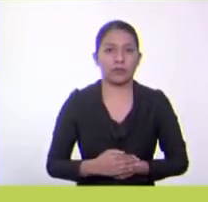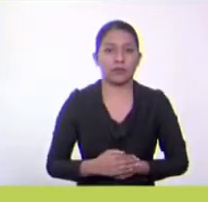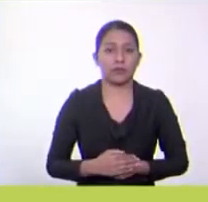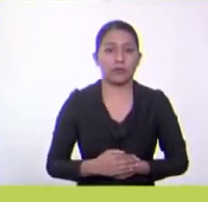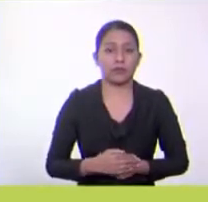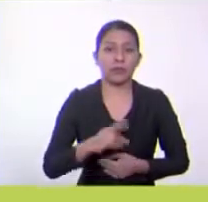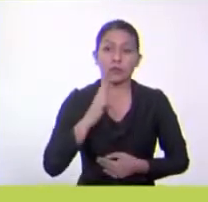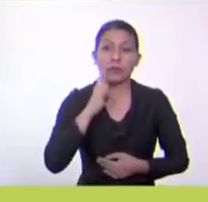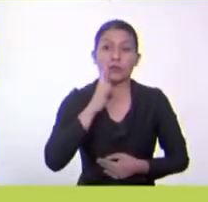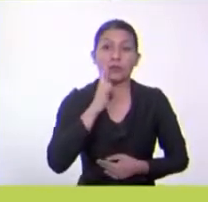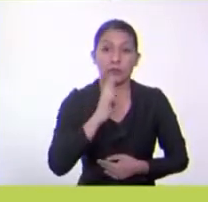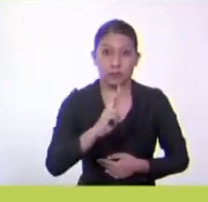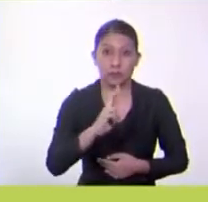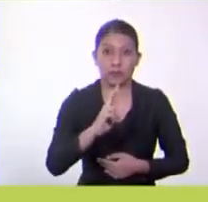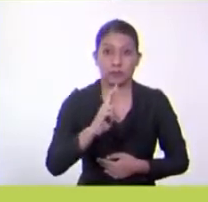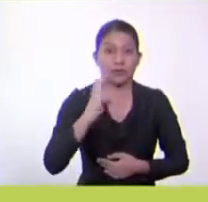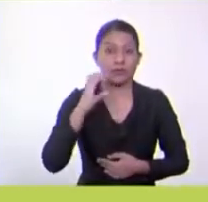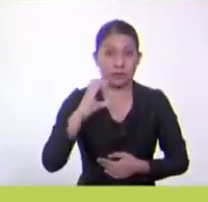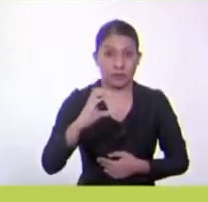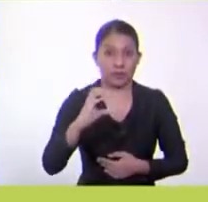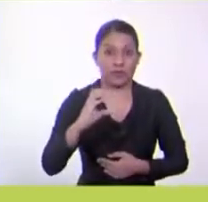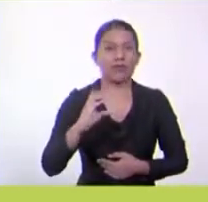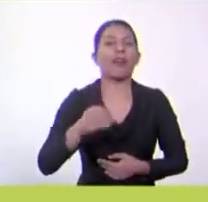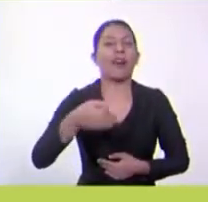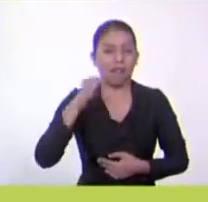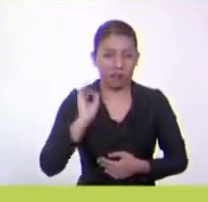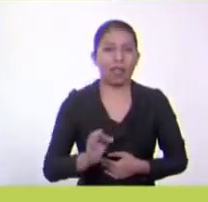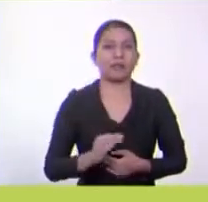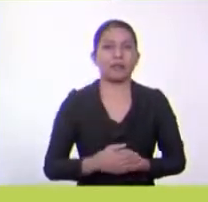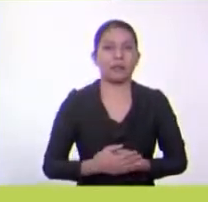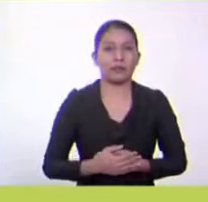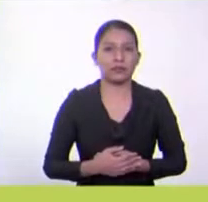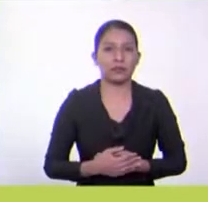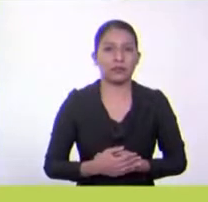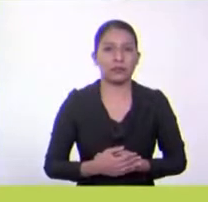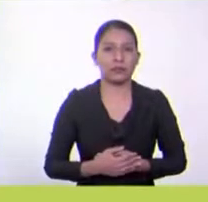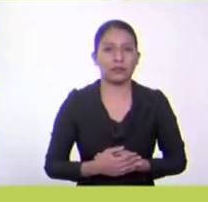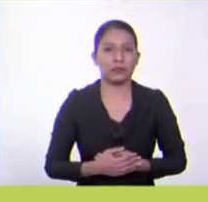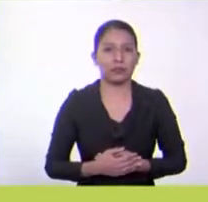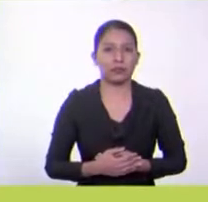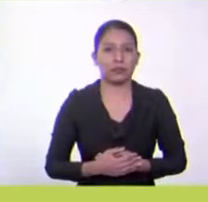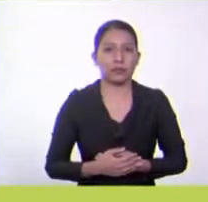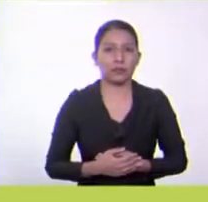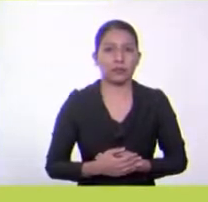Si tu respuesta correcta es el literal C, estás en lo correcto.